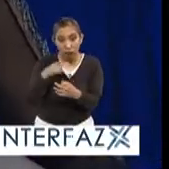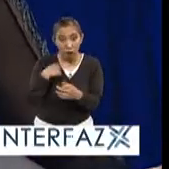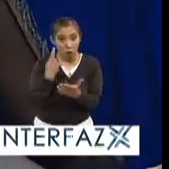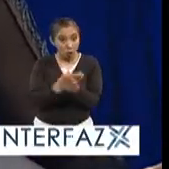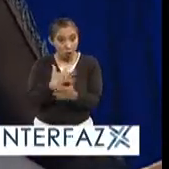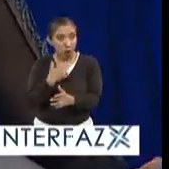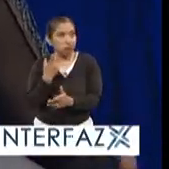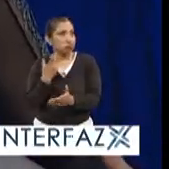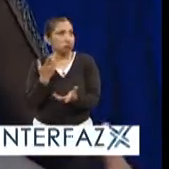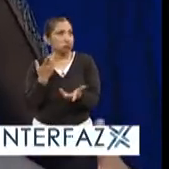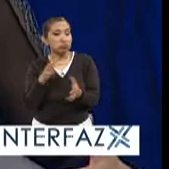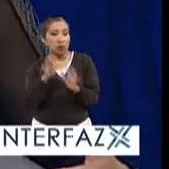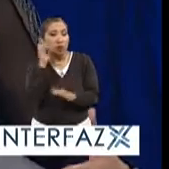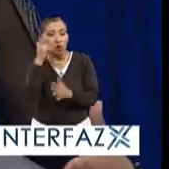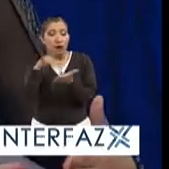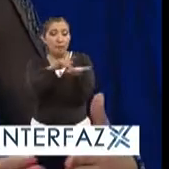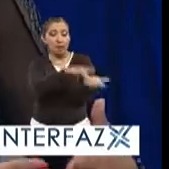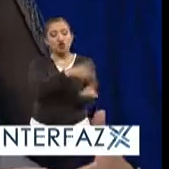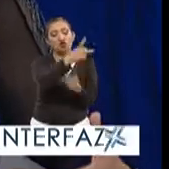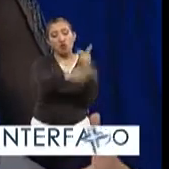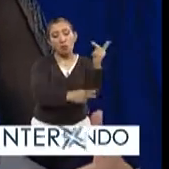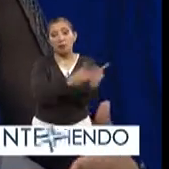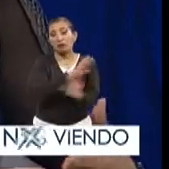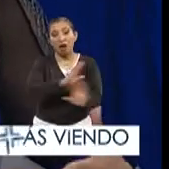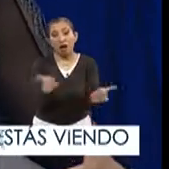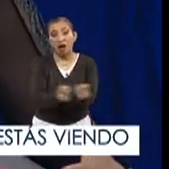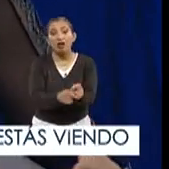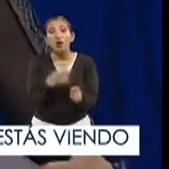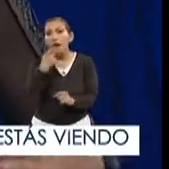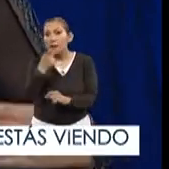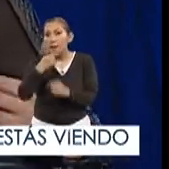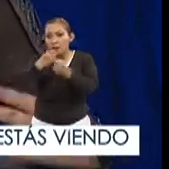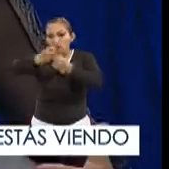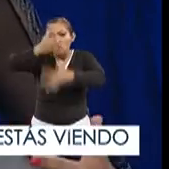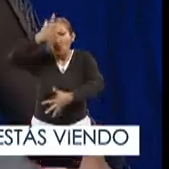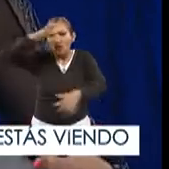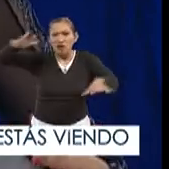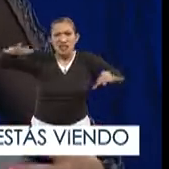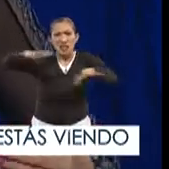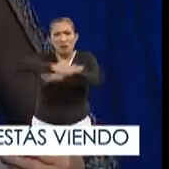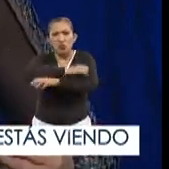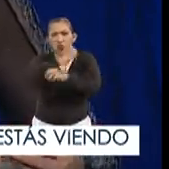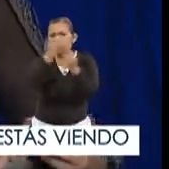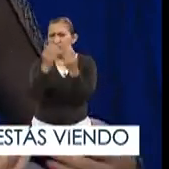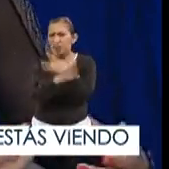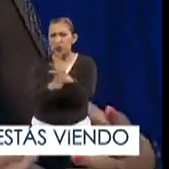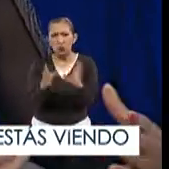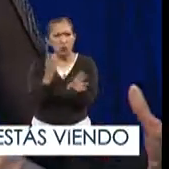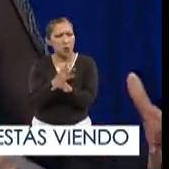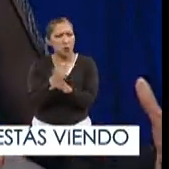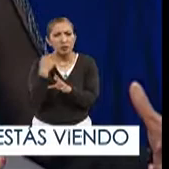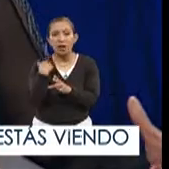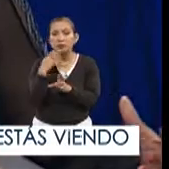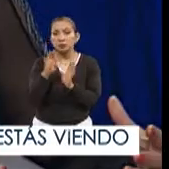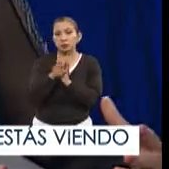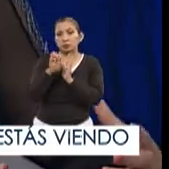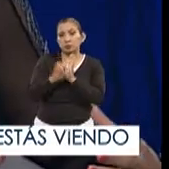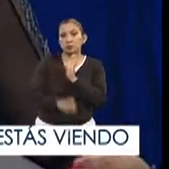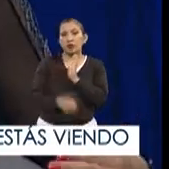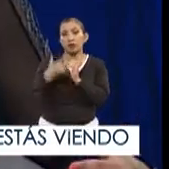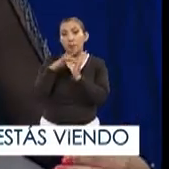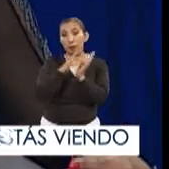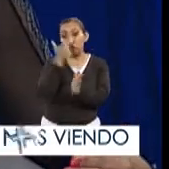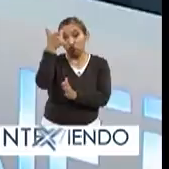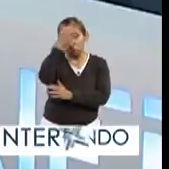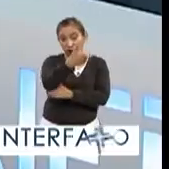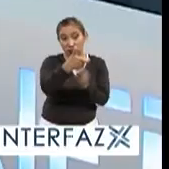vas a encontrar un subsidio o un crédito. No estamos hablando de algo que se convierta necesariamente en